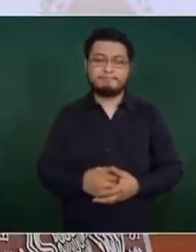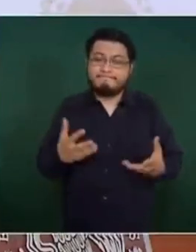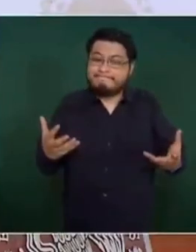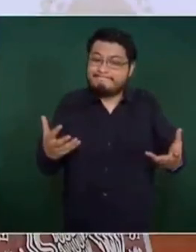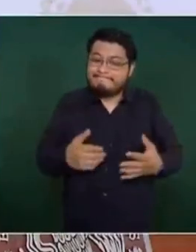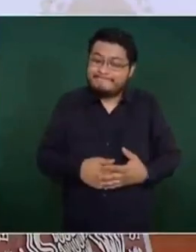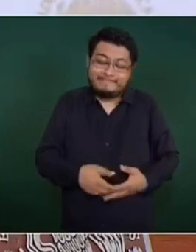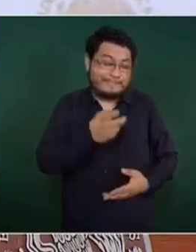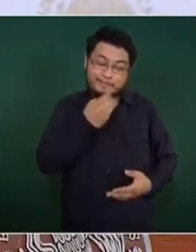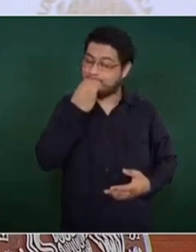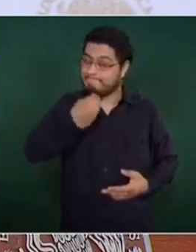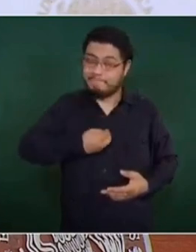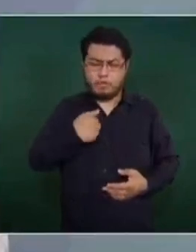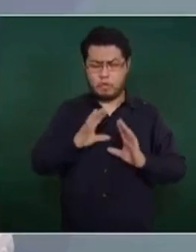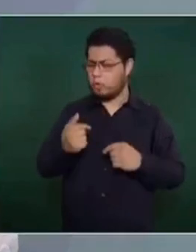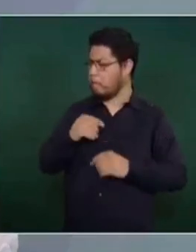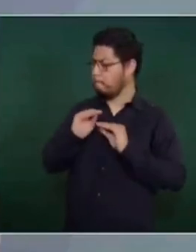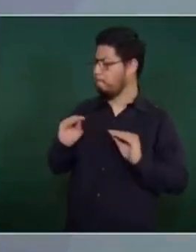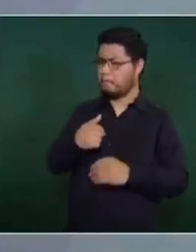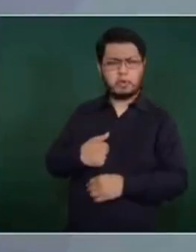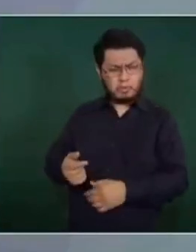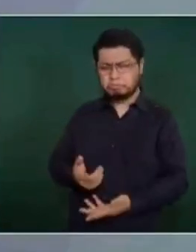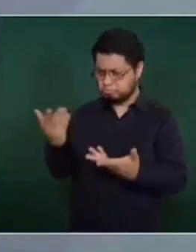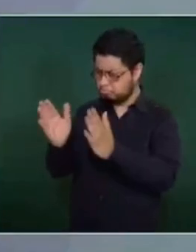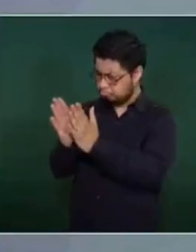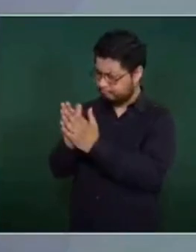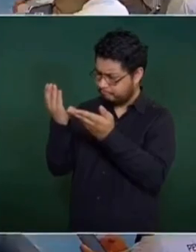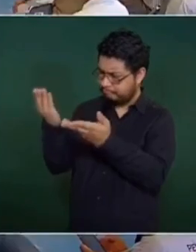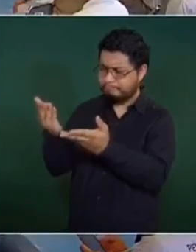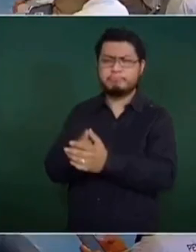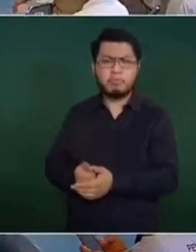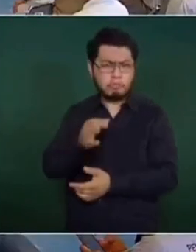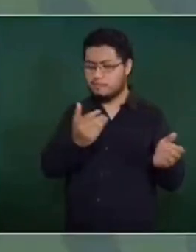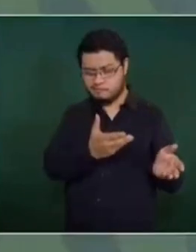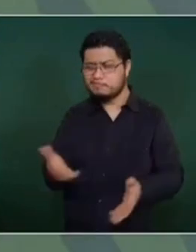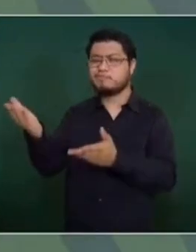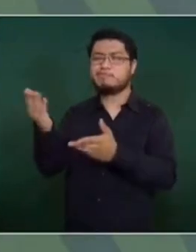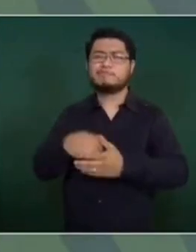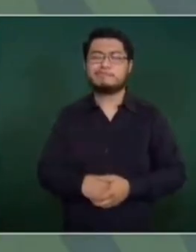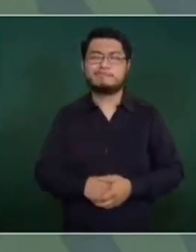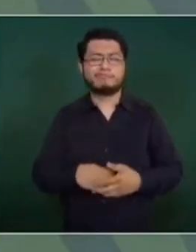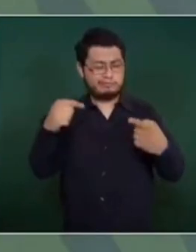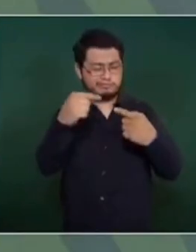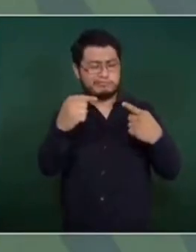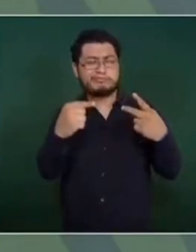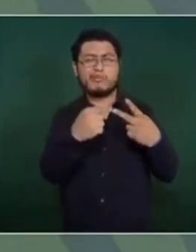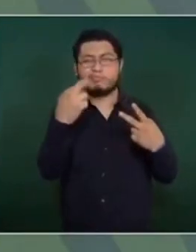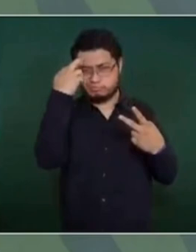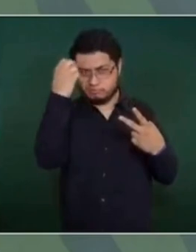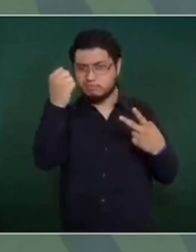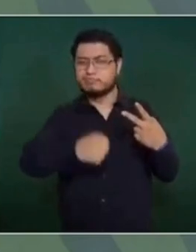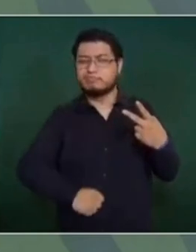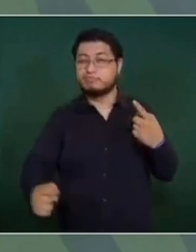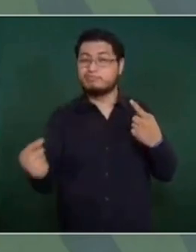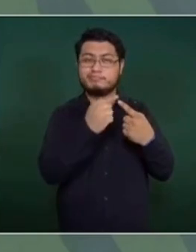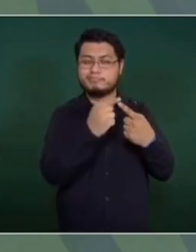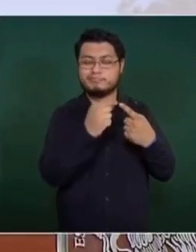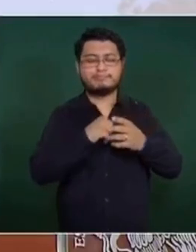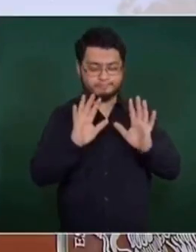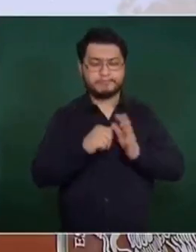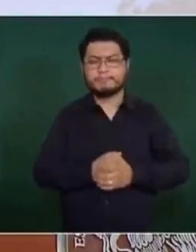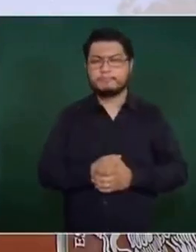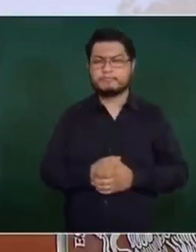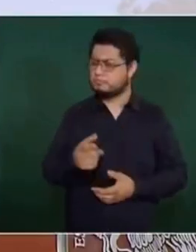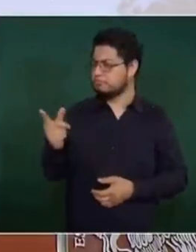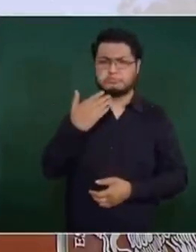bueno, así es esto. Y yo celebro que haya estas manifestaciones. Por dos razones. Primero, porque